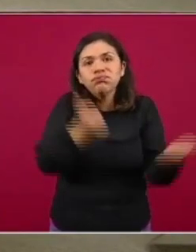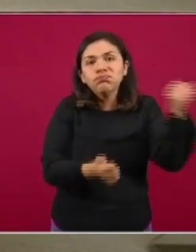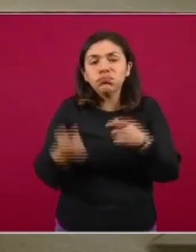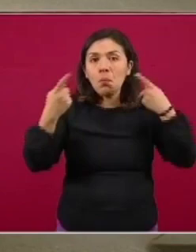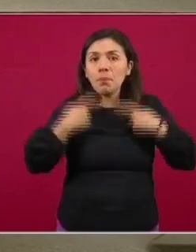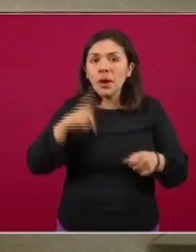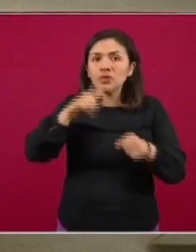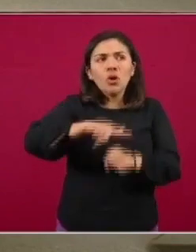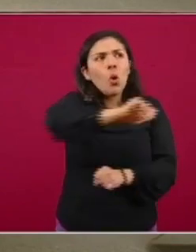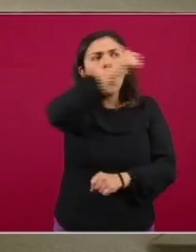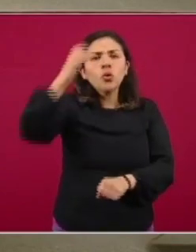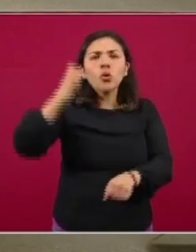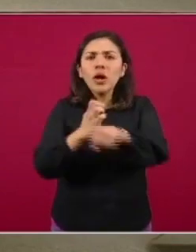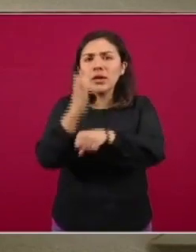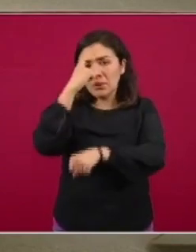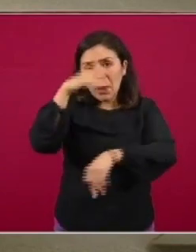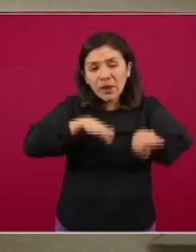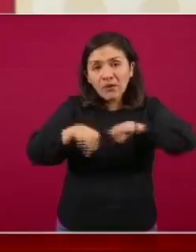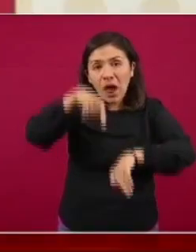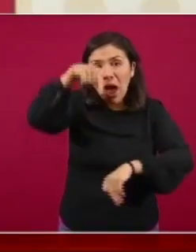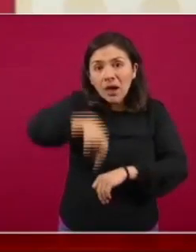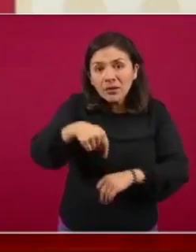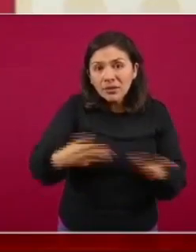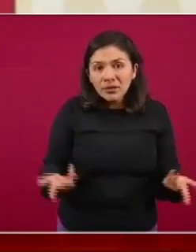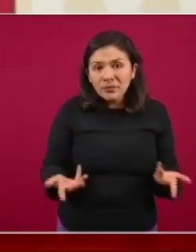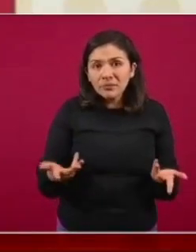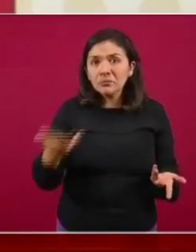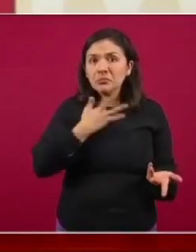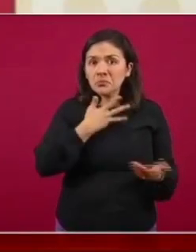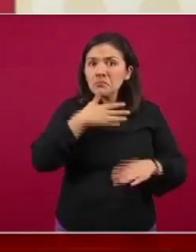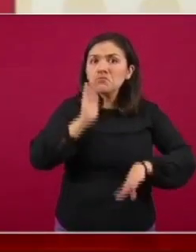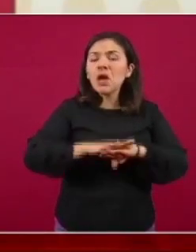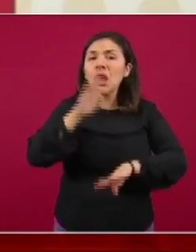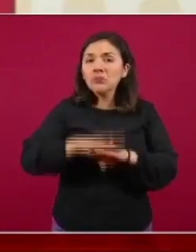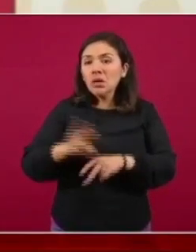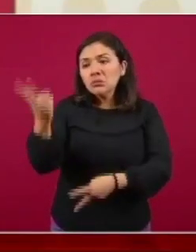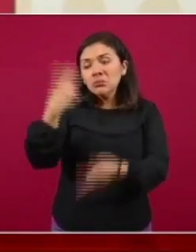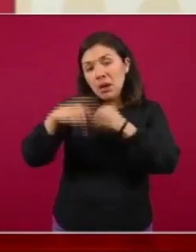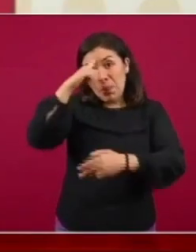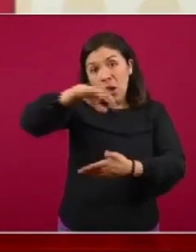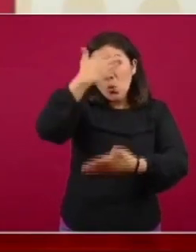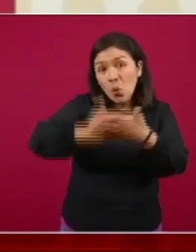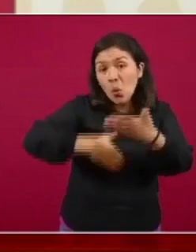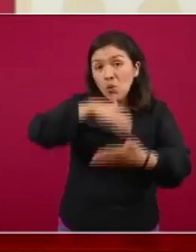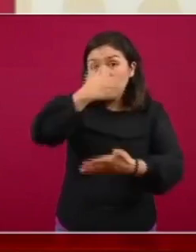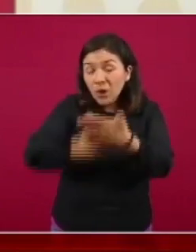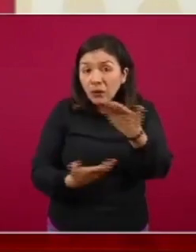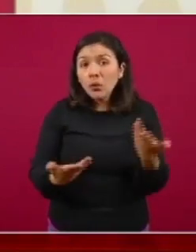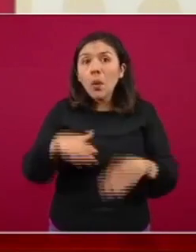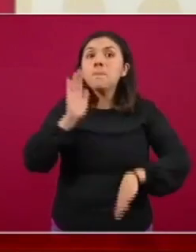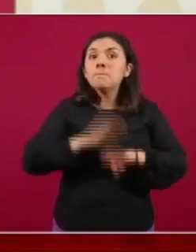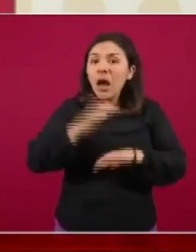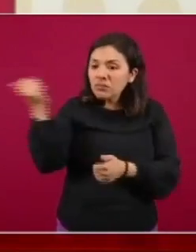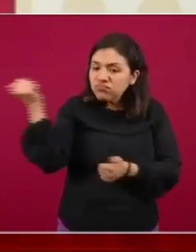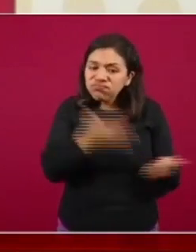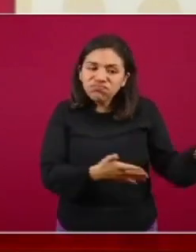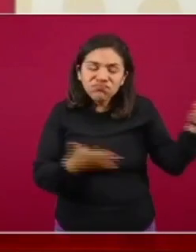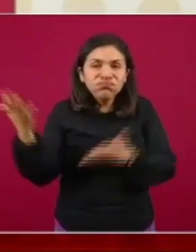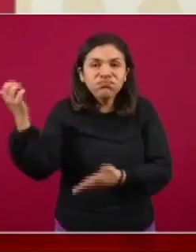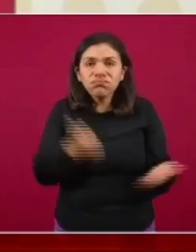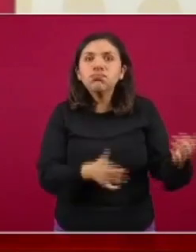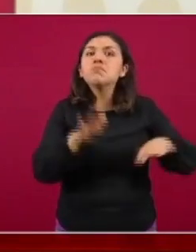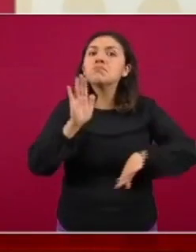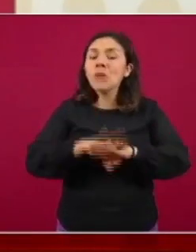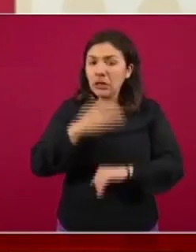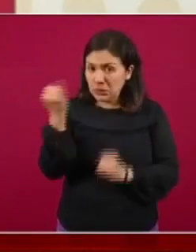de otros estados para trabajar aquí en la Ciudad de México. Tenemos aumento en los contratos, tenemos aumento en los abastos, ¿no? Entonces se